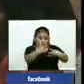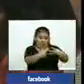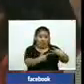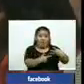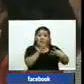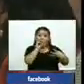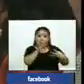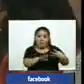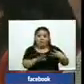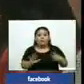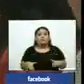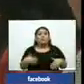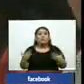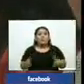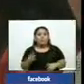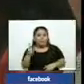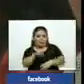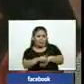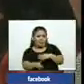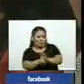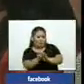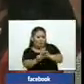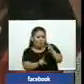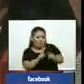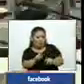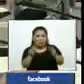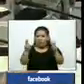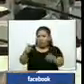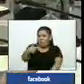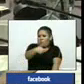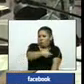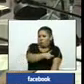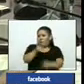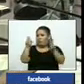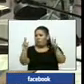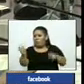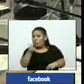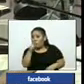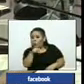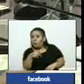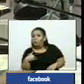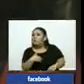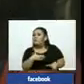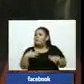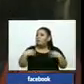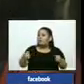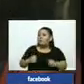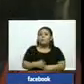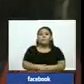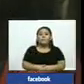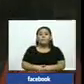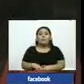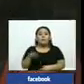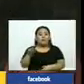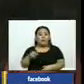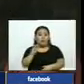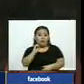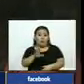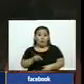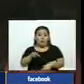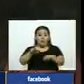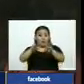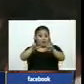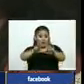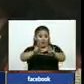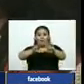ley. Los diputados cuestionaron la partida para vacunas y medicamentos de la institución. Esos 85 millones